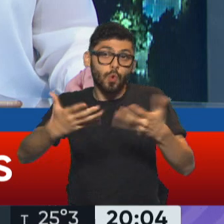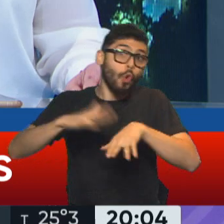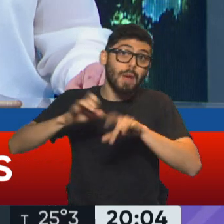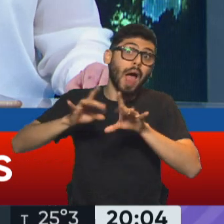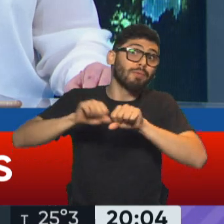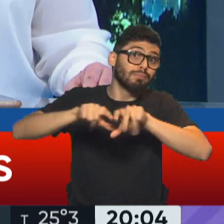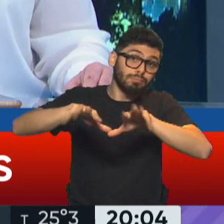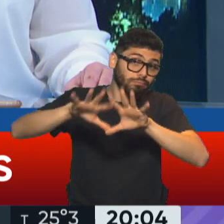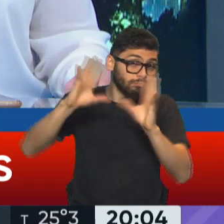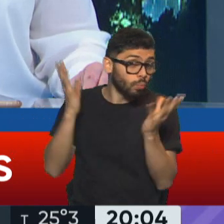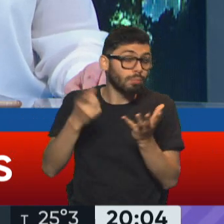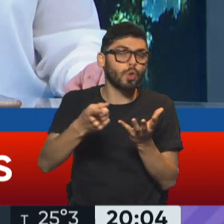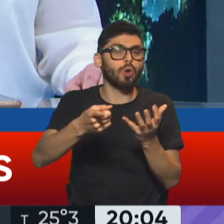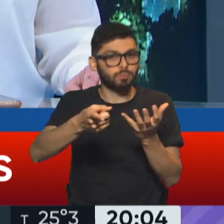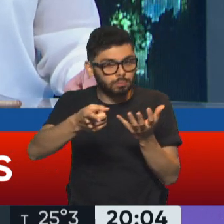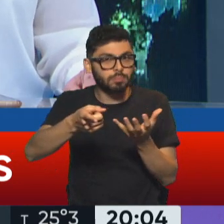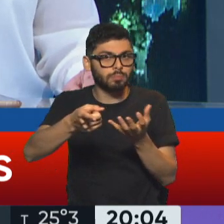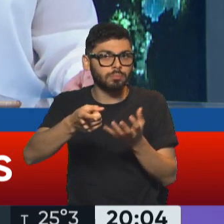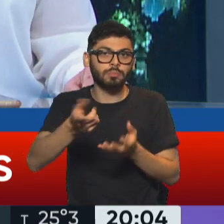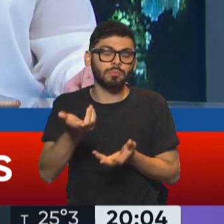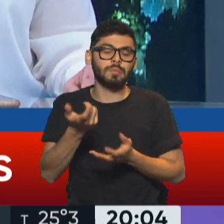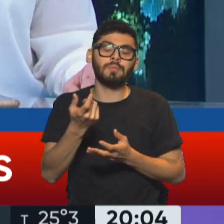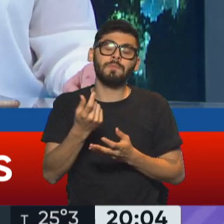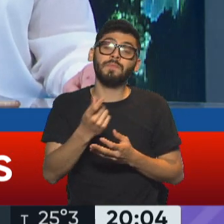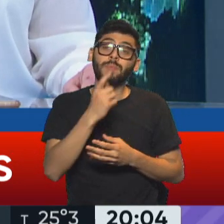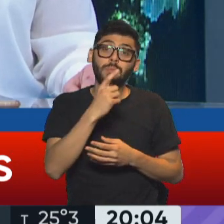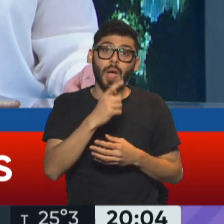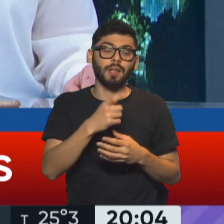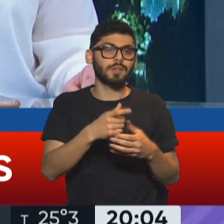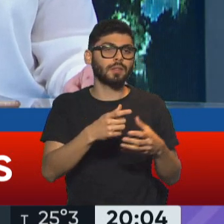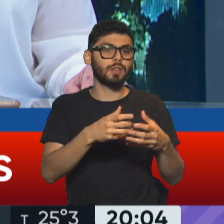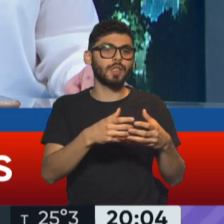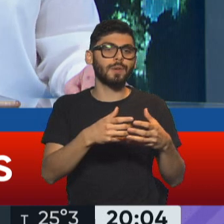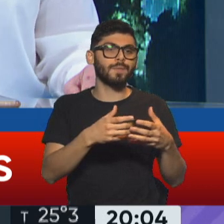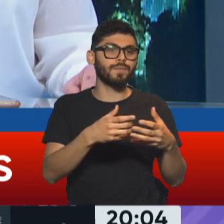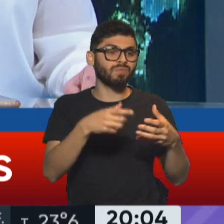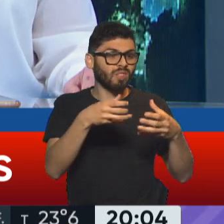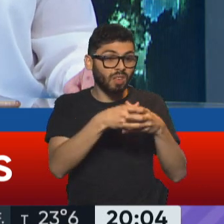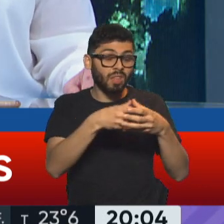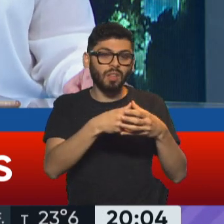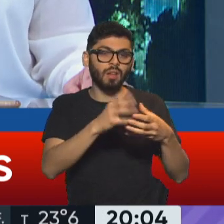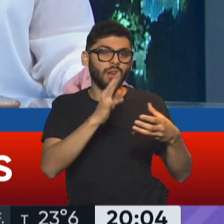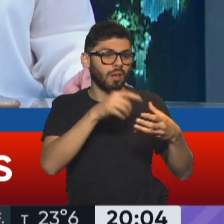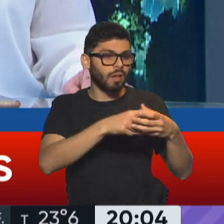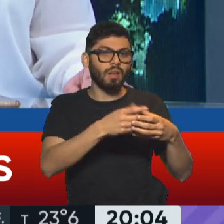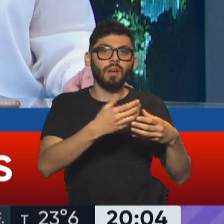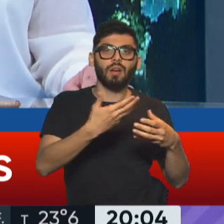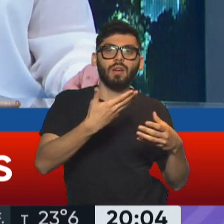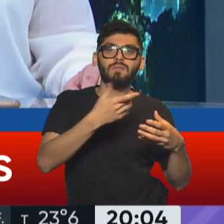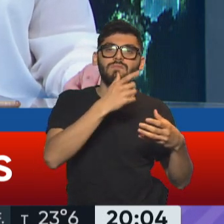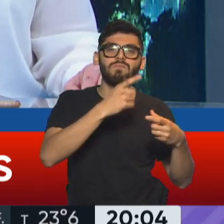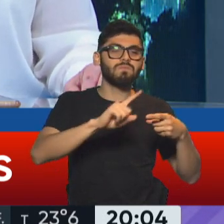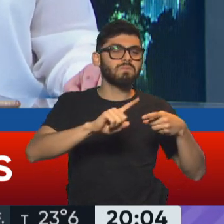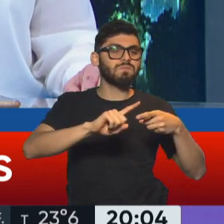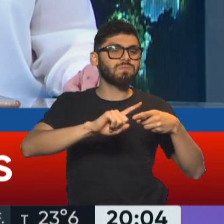mundial. Y me parece que habla más de los políticos que de la sociedad. Yo creo que que se hablan entre ellos. Me parece que